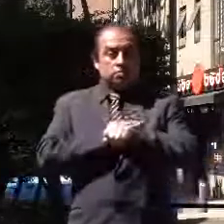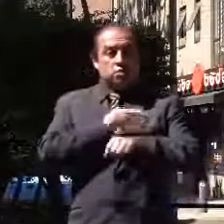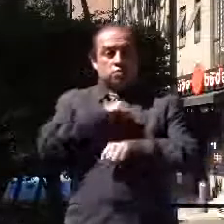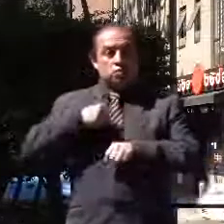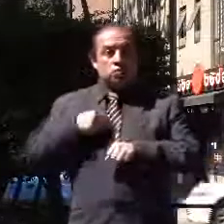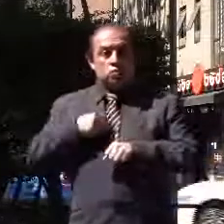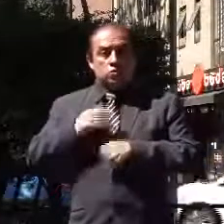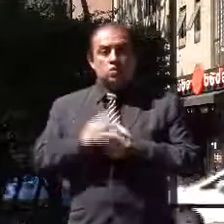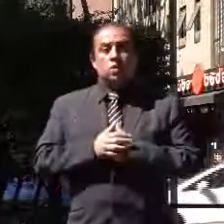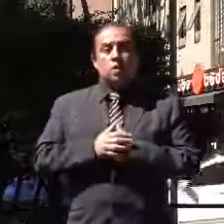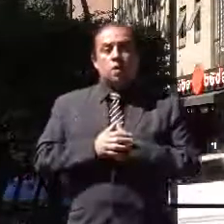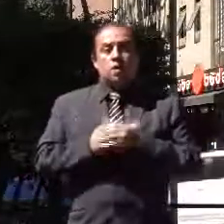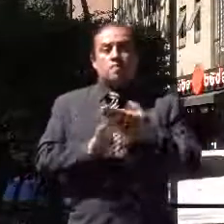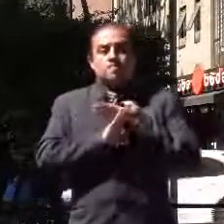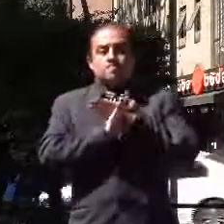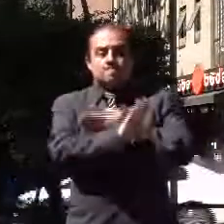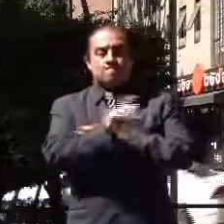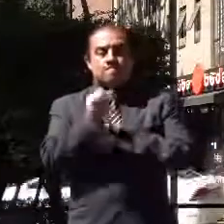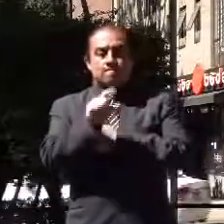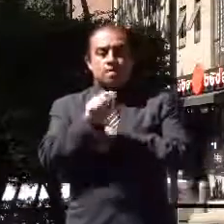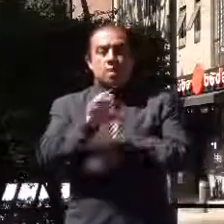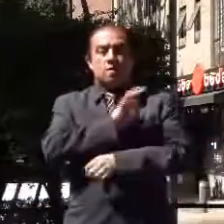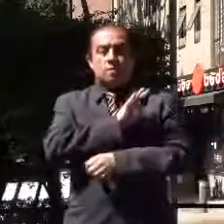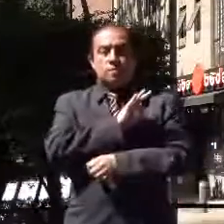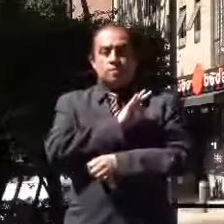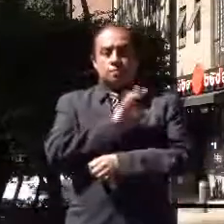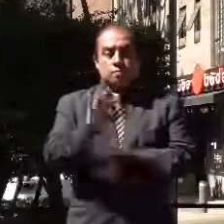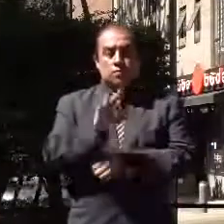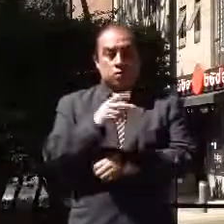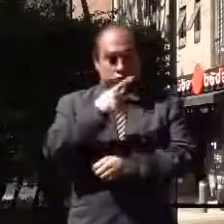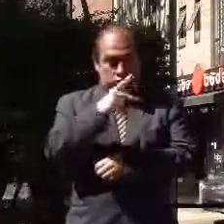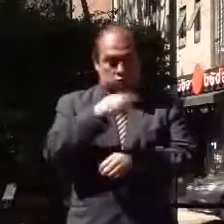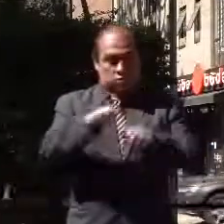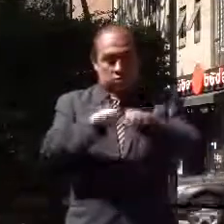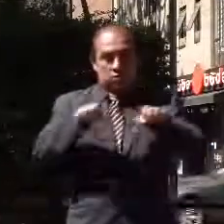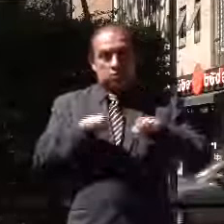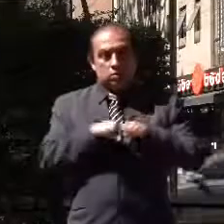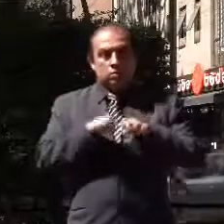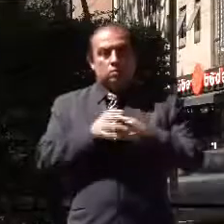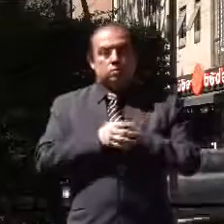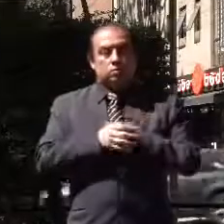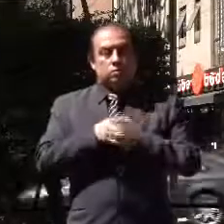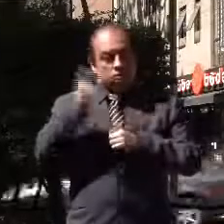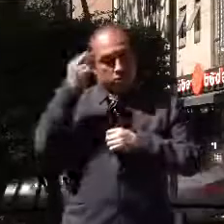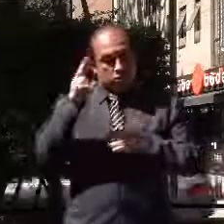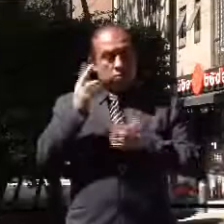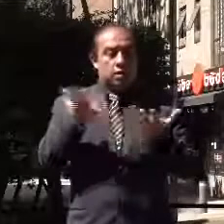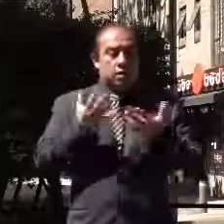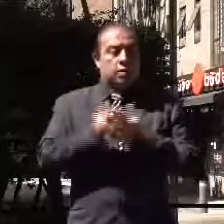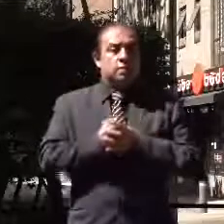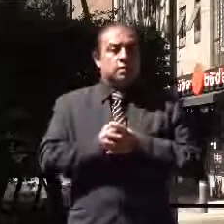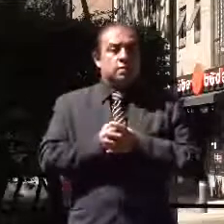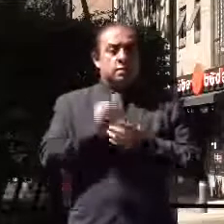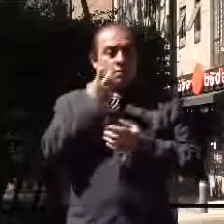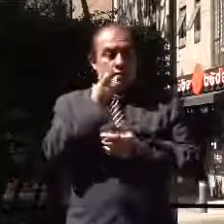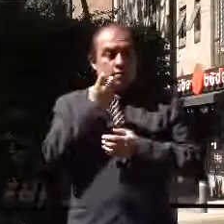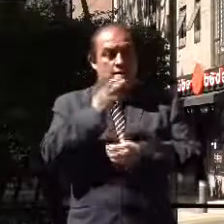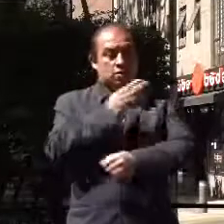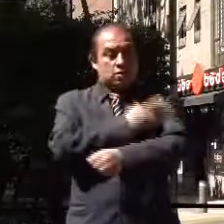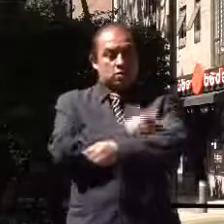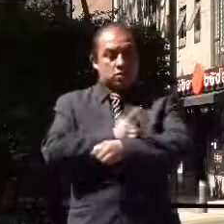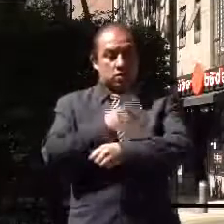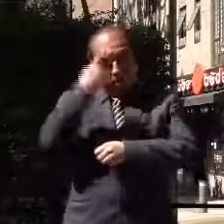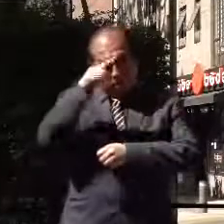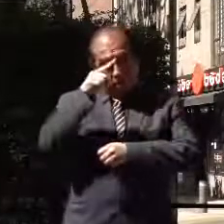evitado también el poder, con tu equipo, doctor, hacer precisamente esta coordinación para que